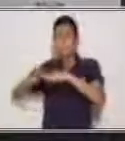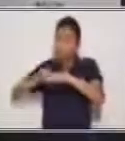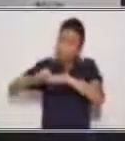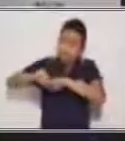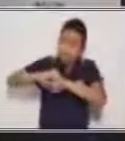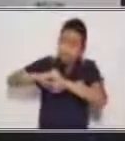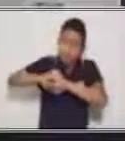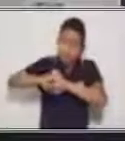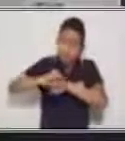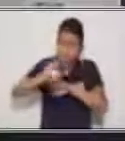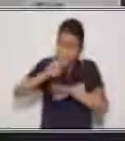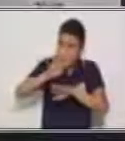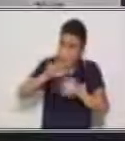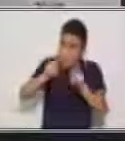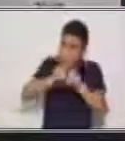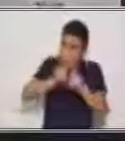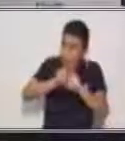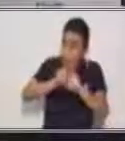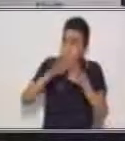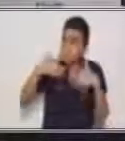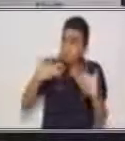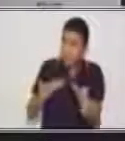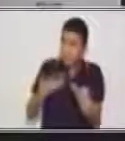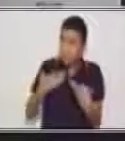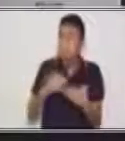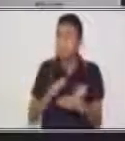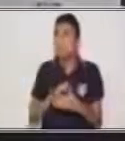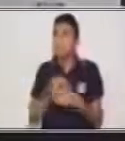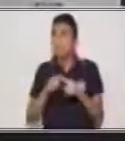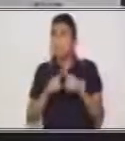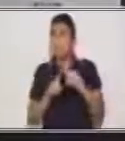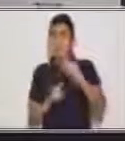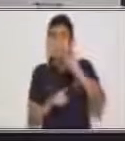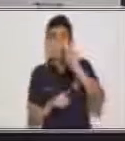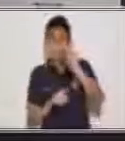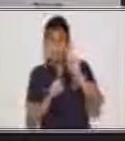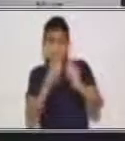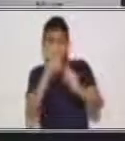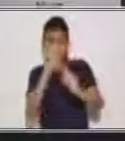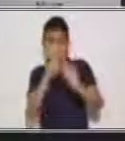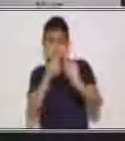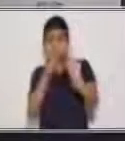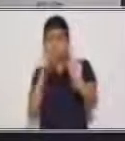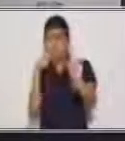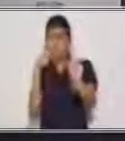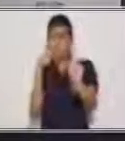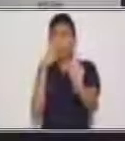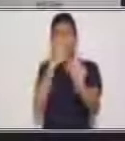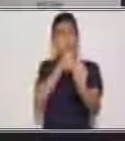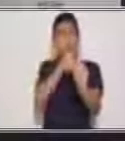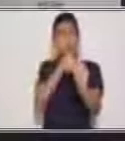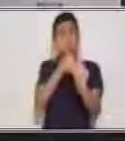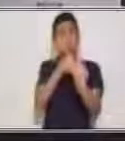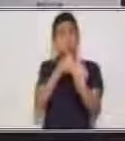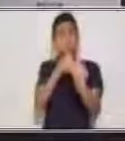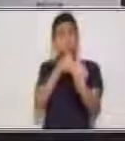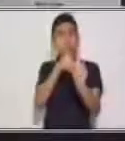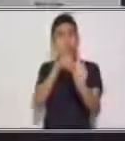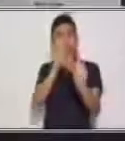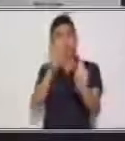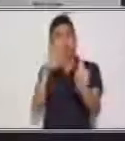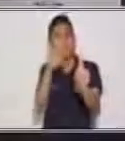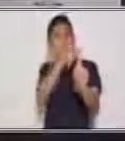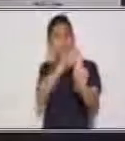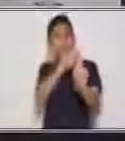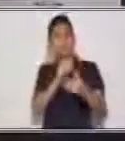hacer en este momento? Puede ser que mi pregunta tal vez no la redacté bien. Si te diste cuenta, cuando yo te la dije únicamente de forma oral, todavía estaba